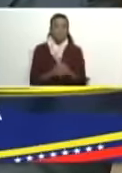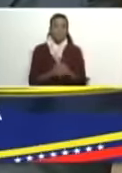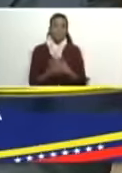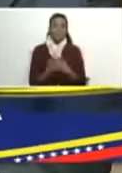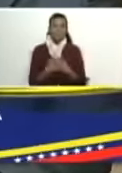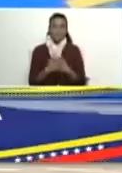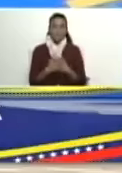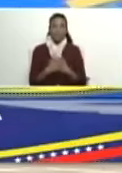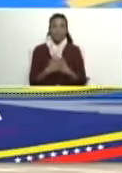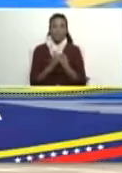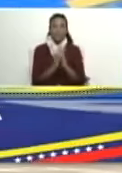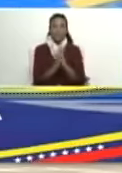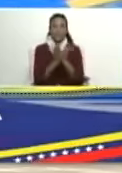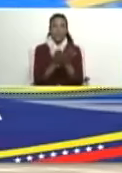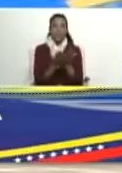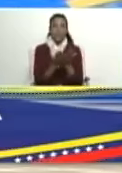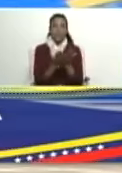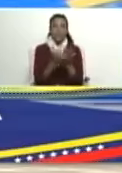Y cuaderno.